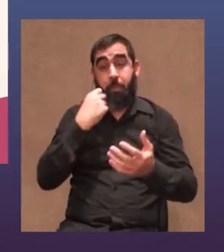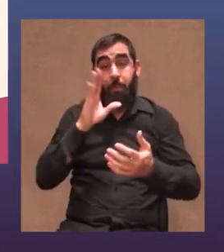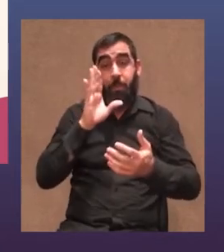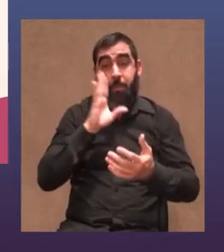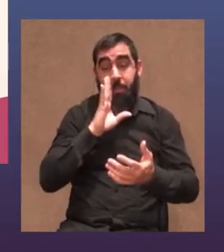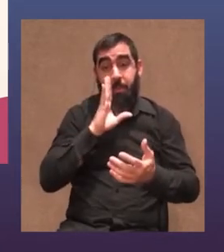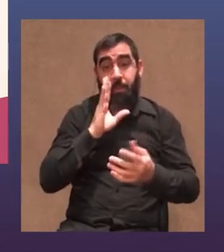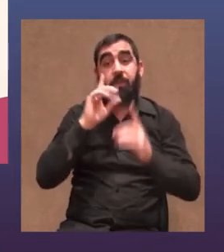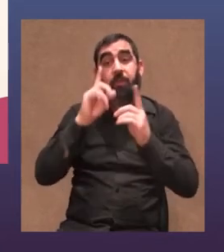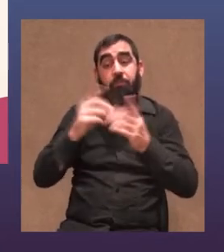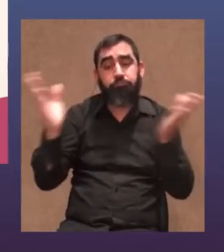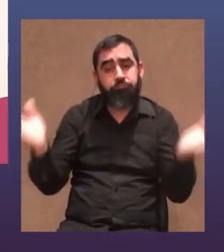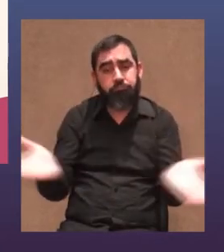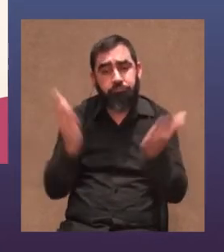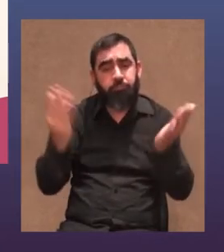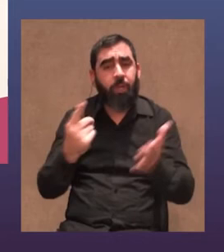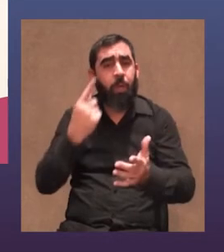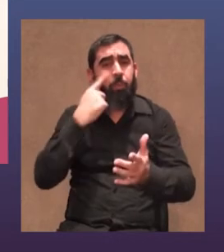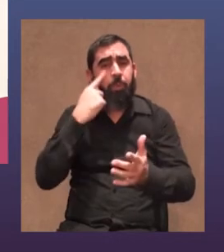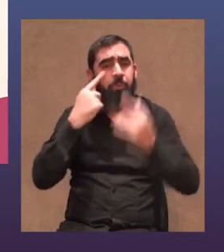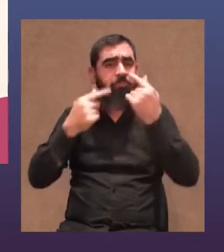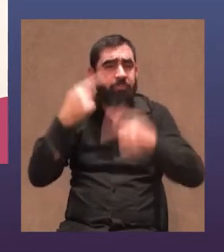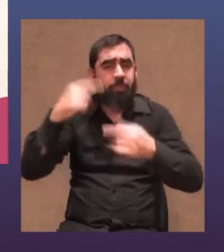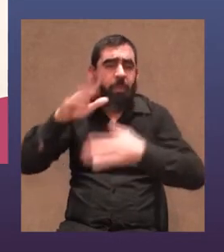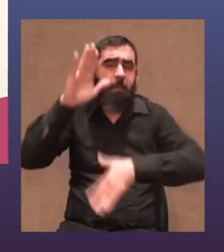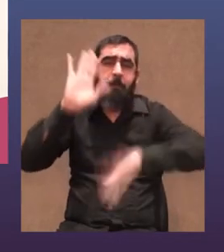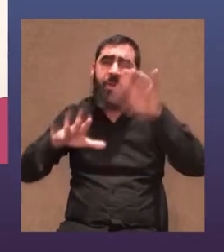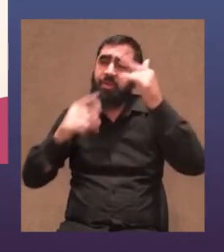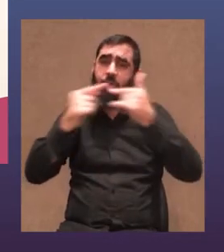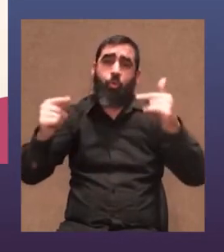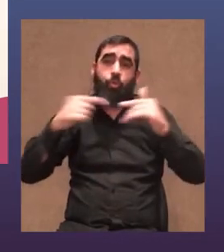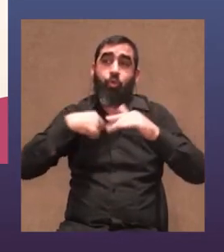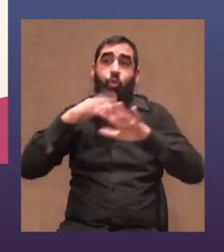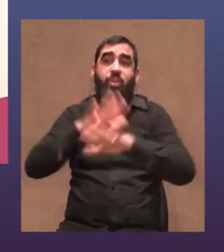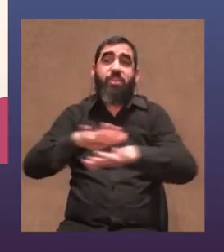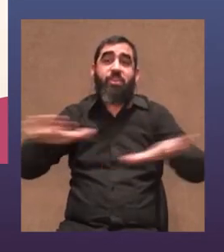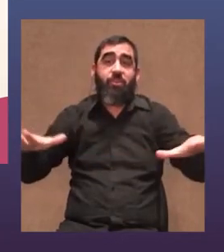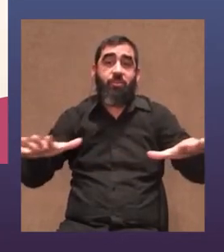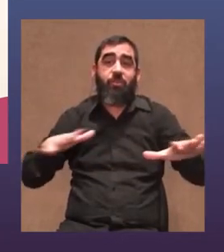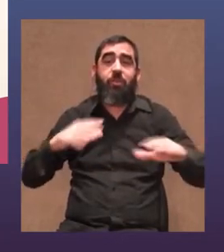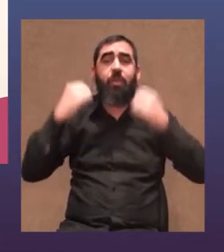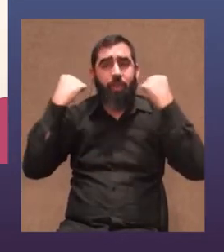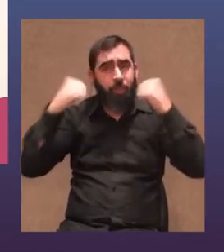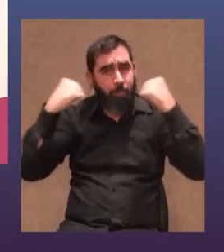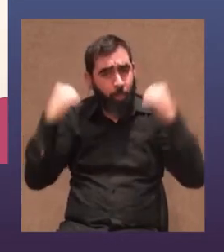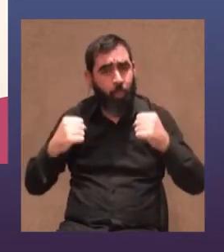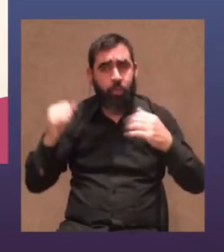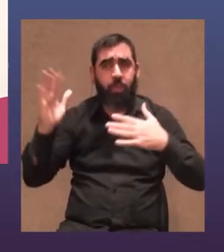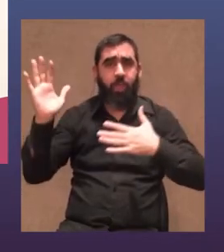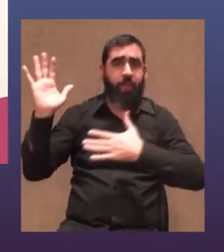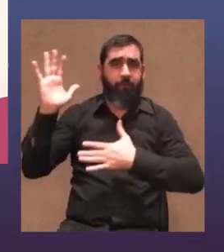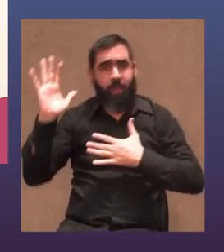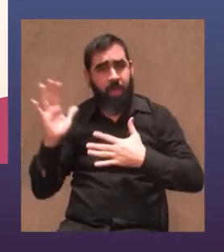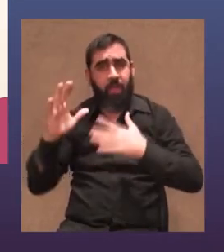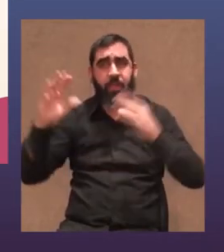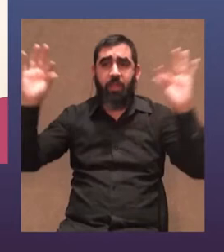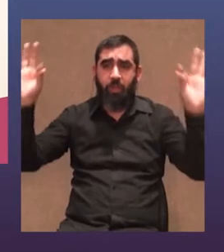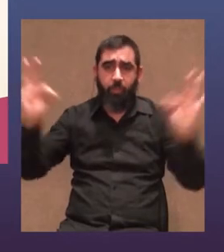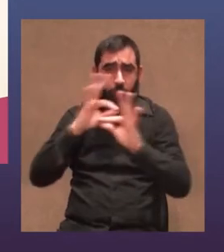nos alentaron a probar la mayor cantidad de cosas cuando éramos niños, o sea, deporte, danza, música, y bueno, ahí